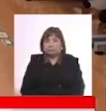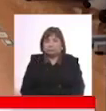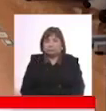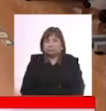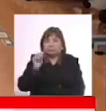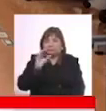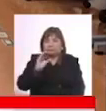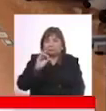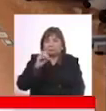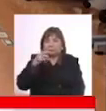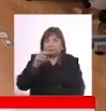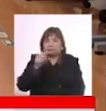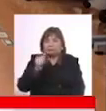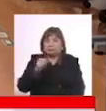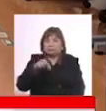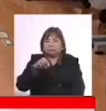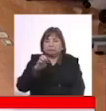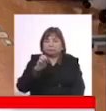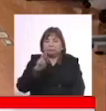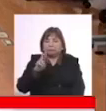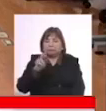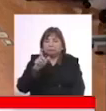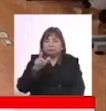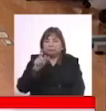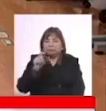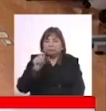Atún Peralta, segundo Héctor.